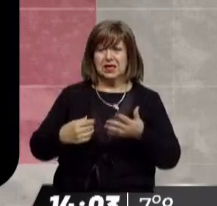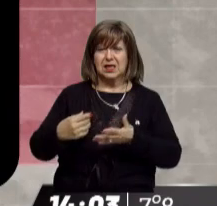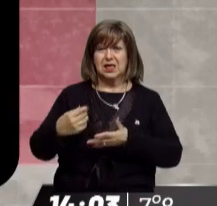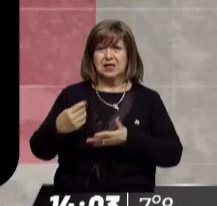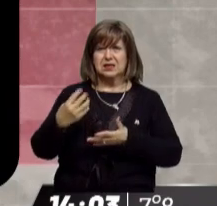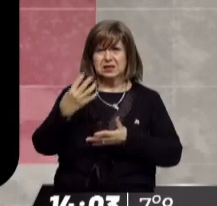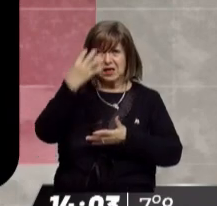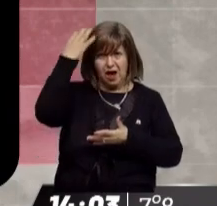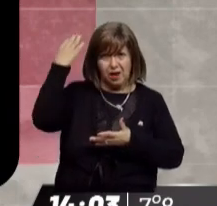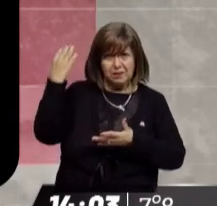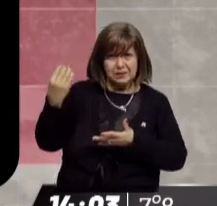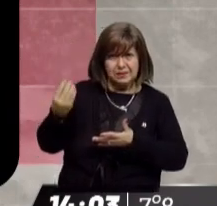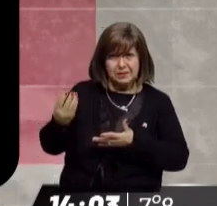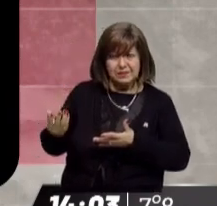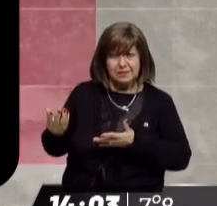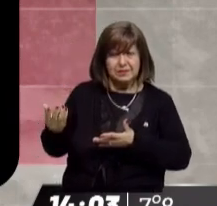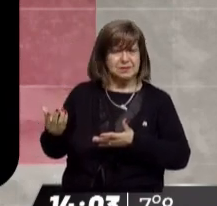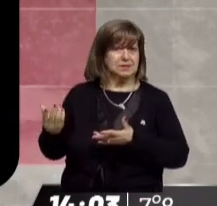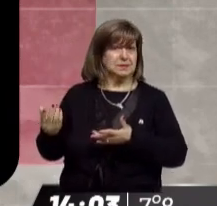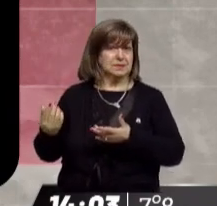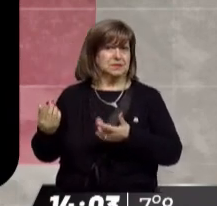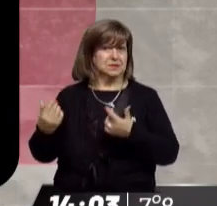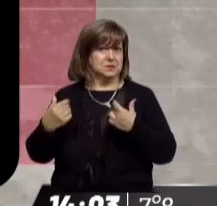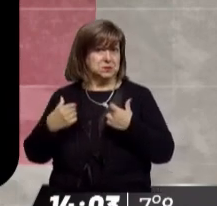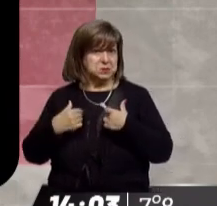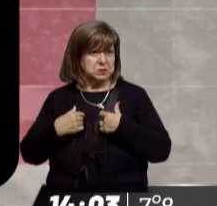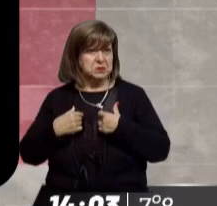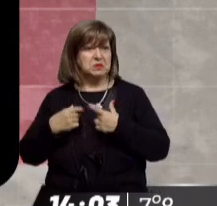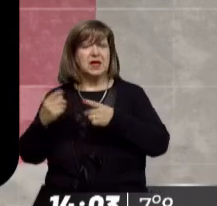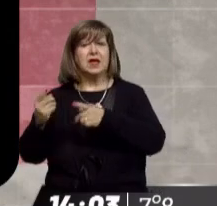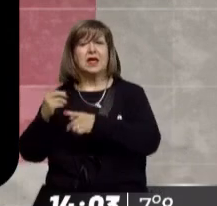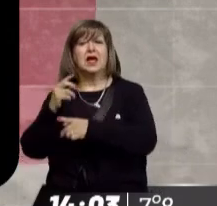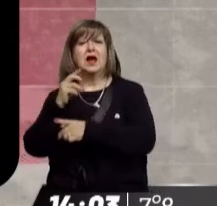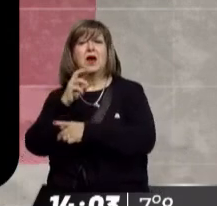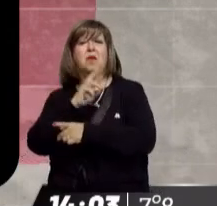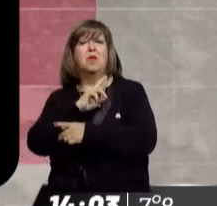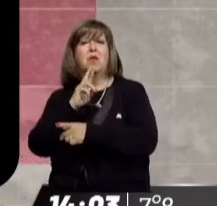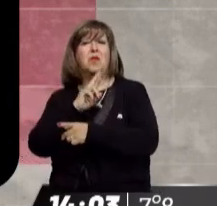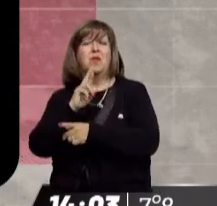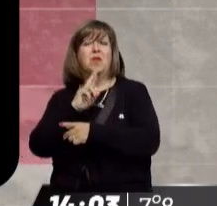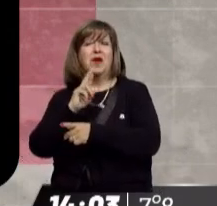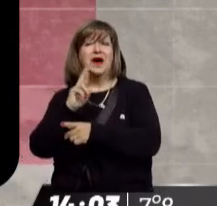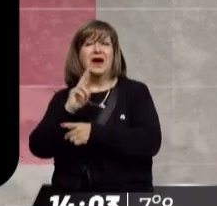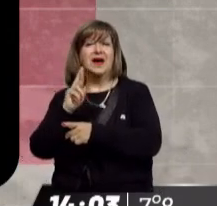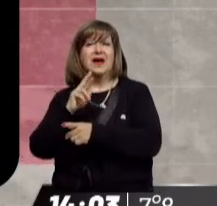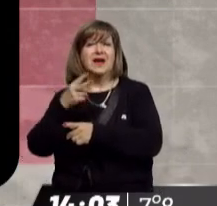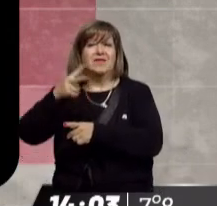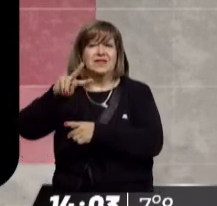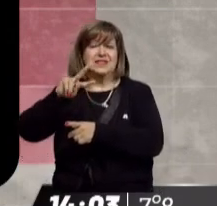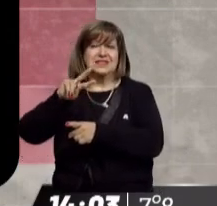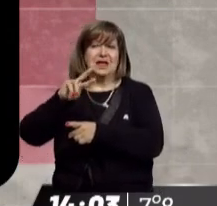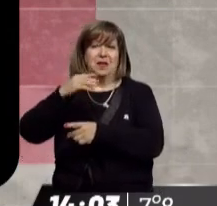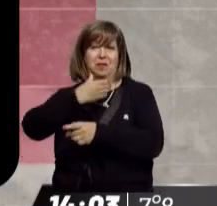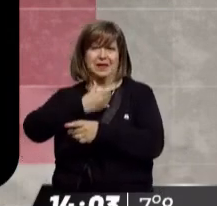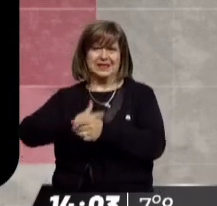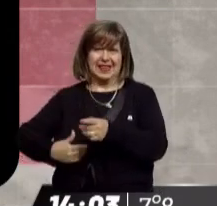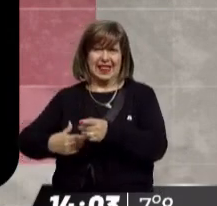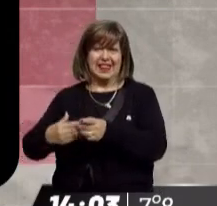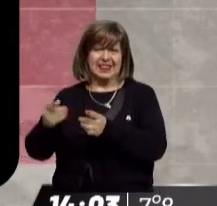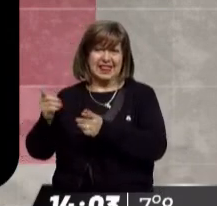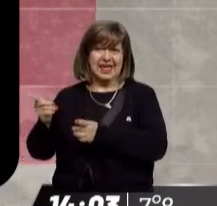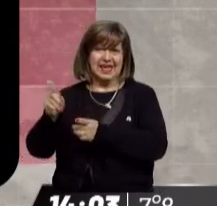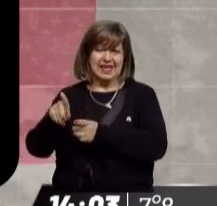estaba calificada para ser presidenta. Recordemos que Joe, en realidad, Joe Biden, lo que quiso decir era que no habría elegido a su vicepresidenta actual para ser